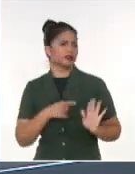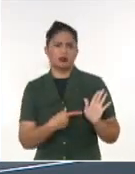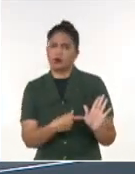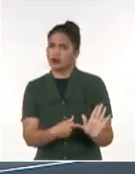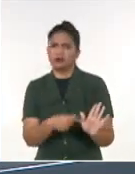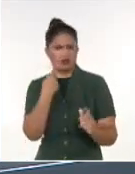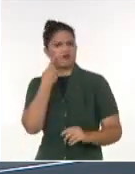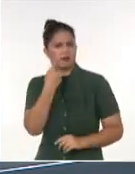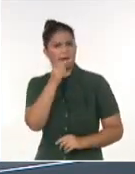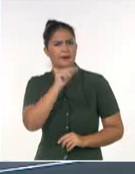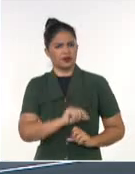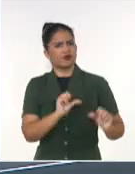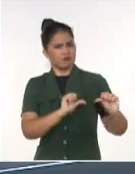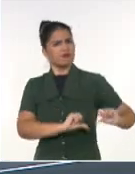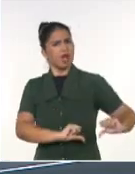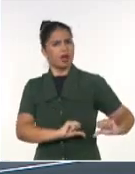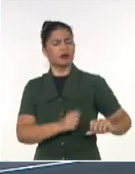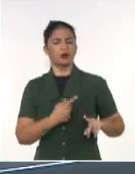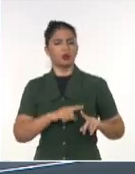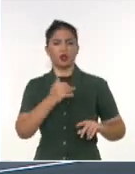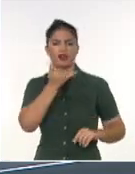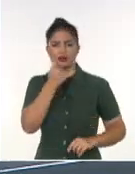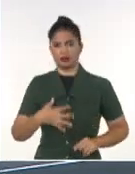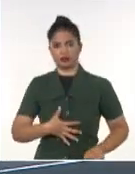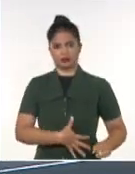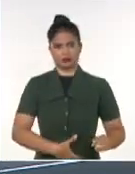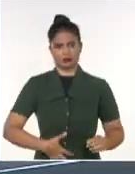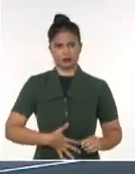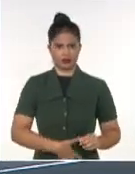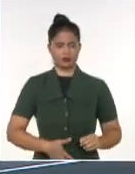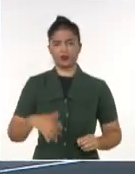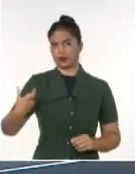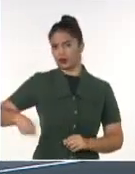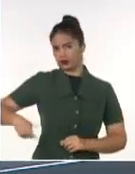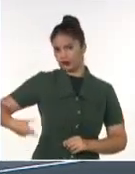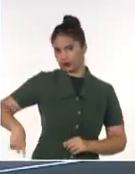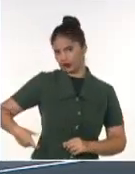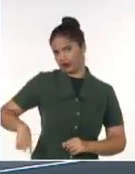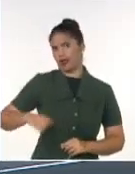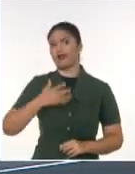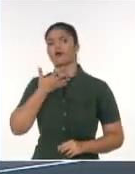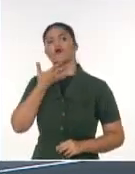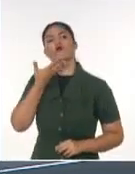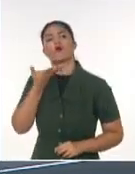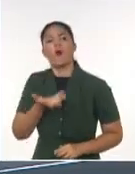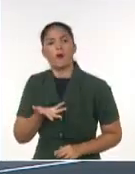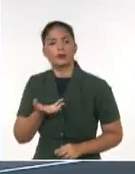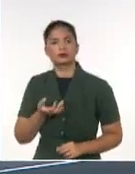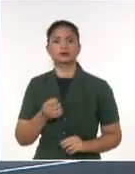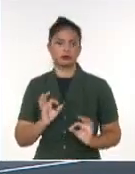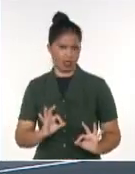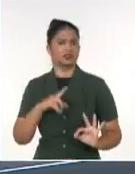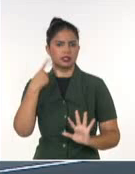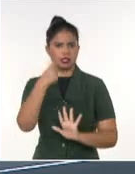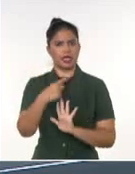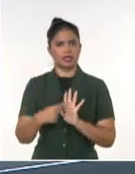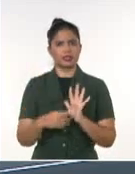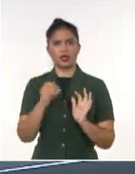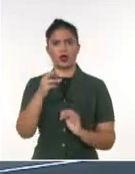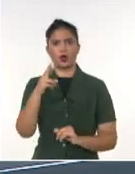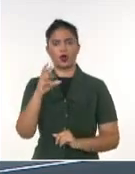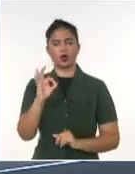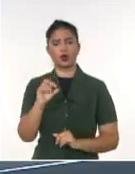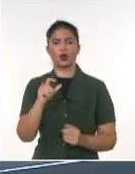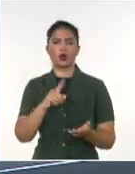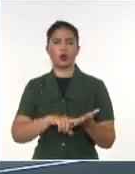pronto, gastrointestinales. Producen un cuadro de diarrea, de vómitos, de dispepsia. Eso es una característica del Oropuche y nos puede confundir